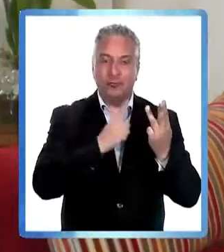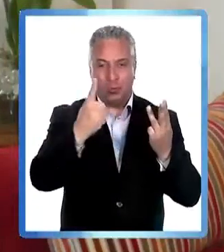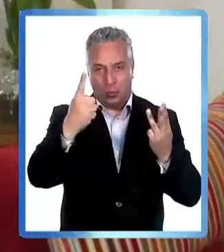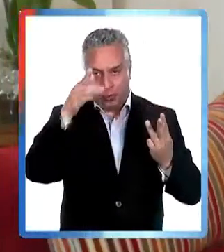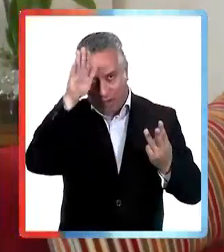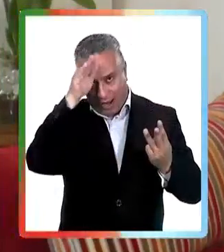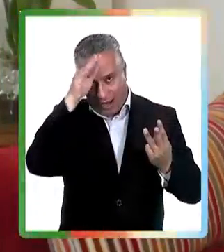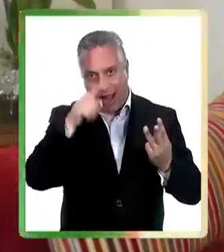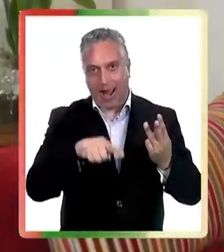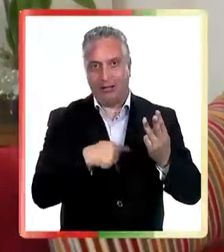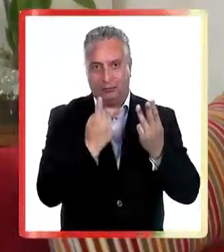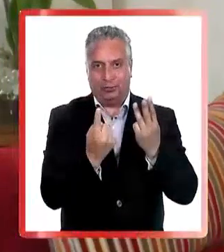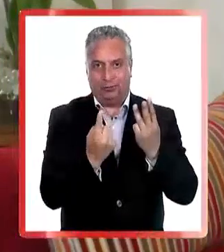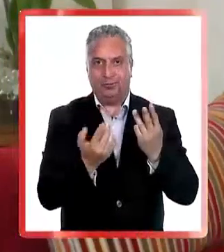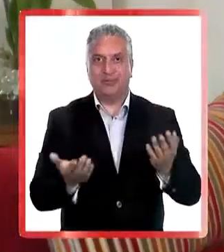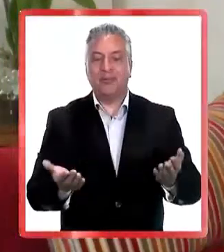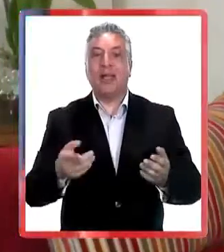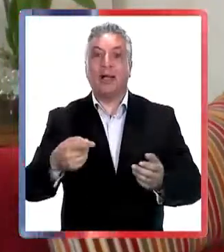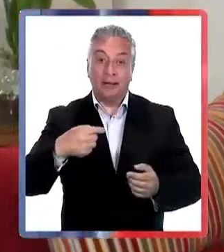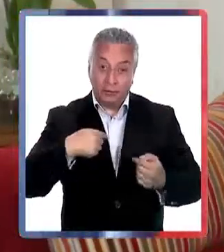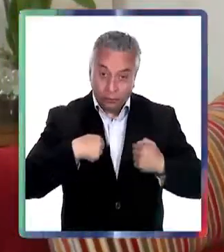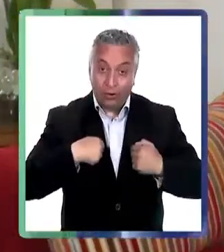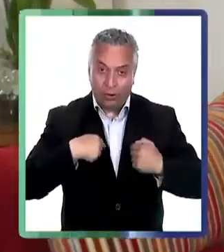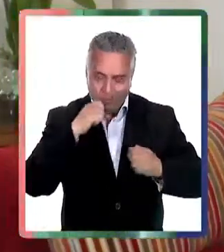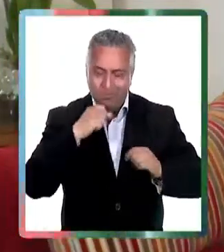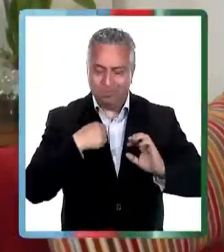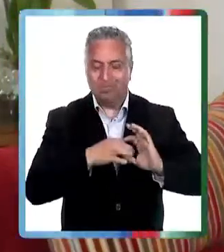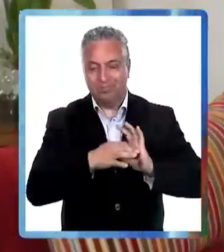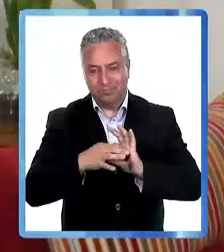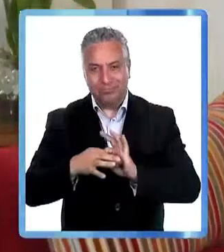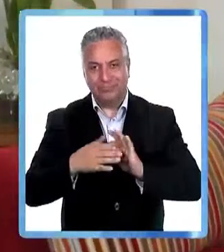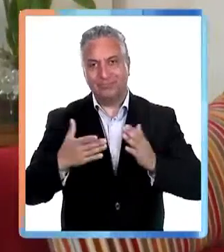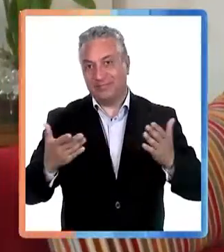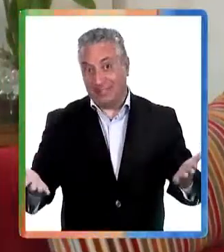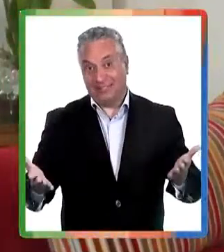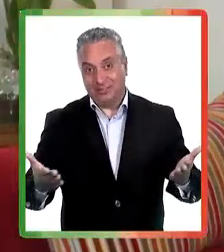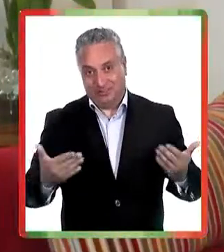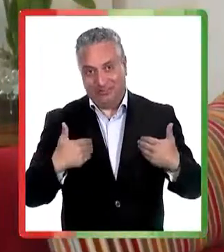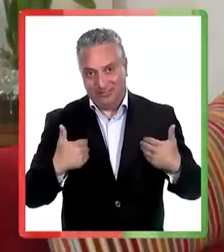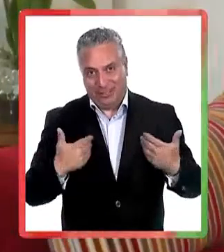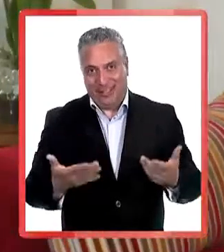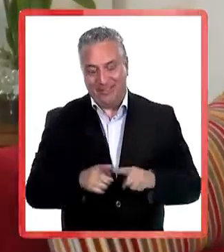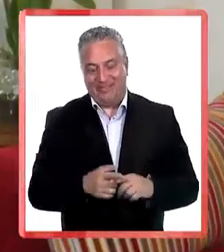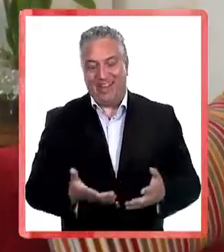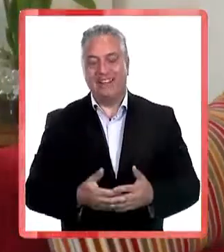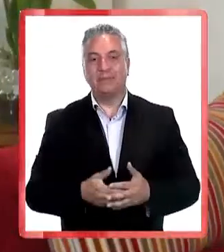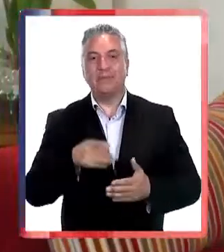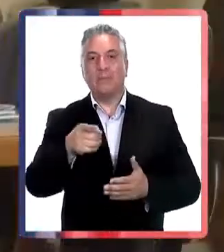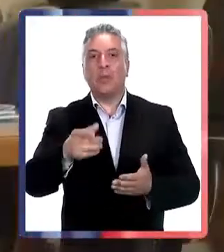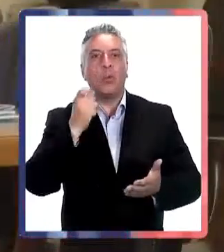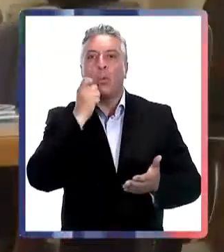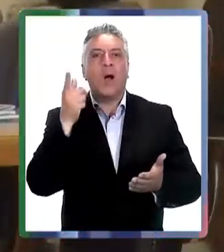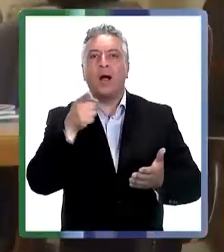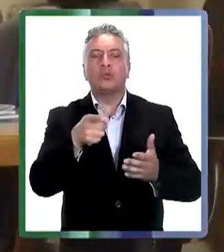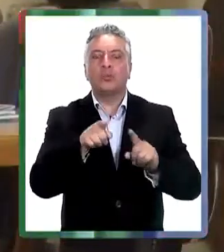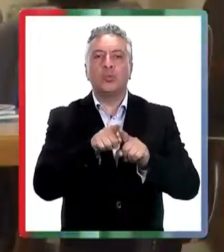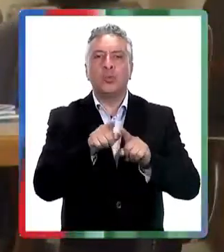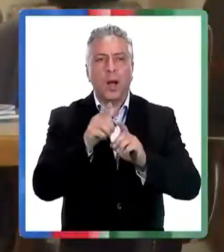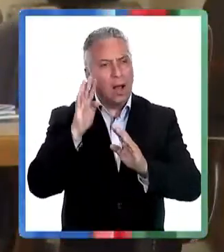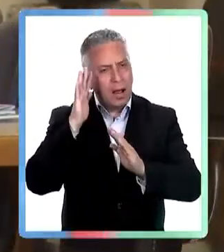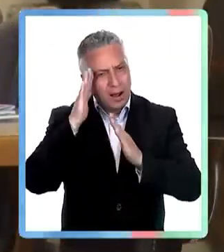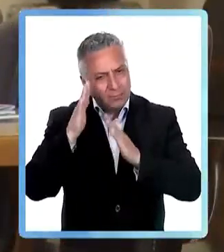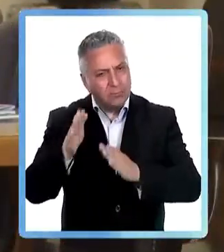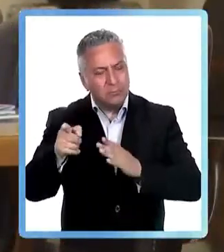atrás. Así que, bueno, esa soy yo sustantivamente, no muy glamorosa. ¿Cuál es su relación con las